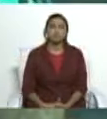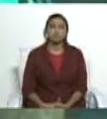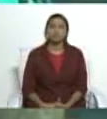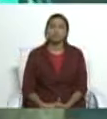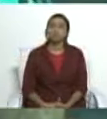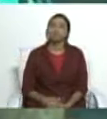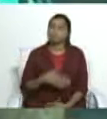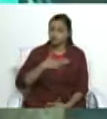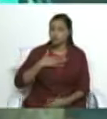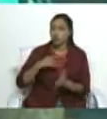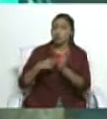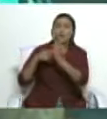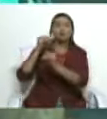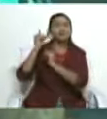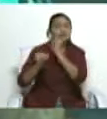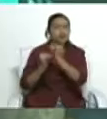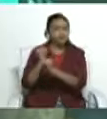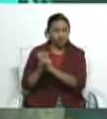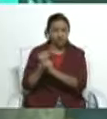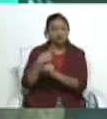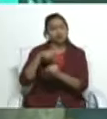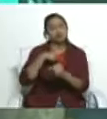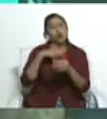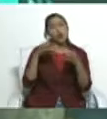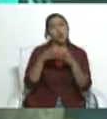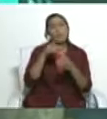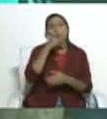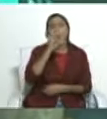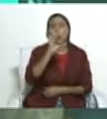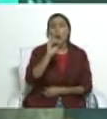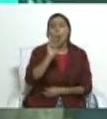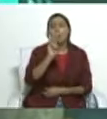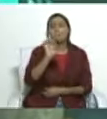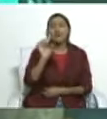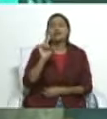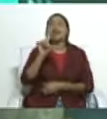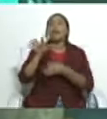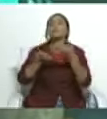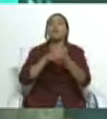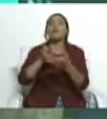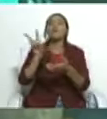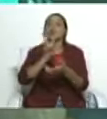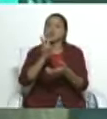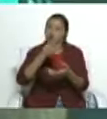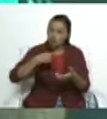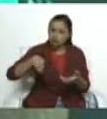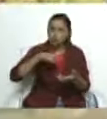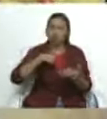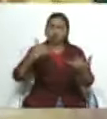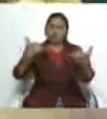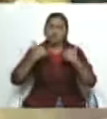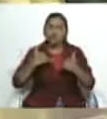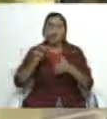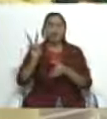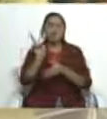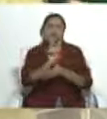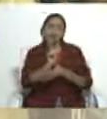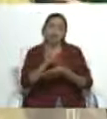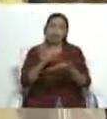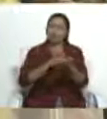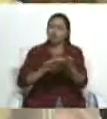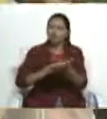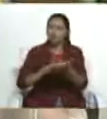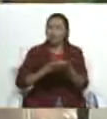mensaje contundente desde nuestra organización. El problema de Venezuela lo resolvemos los venezolanos el próximo